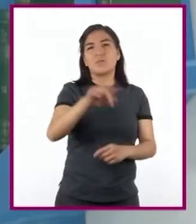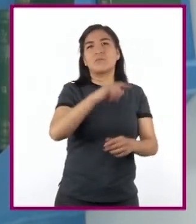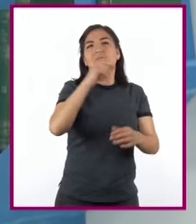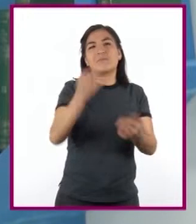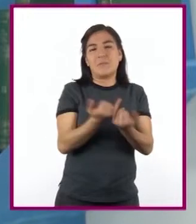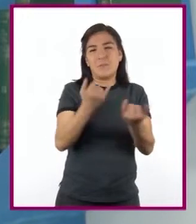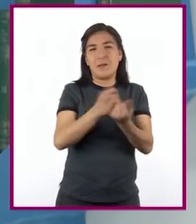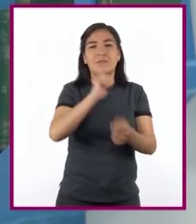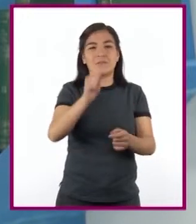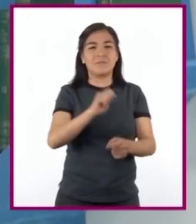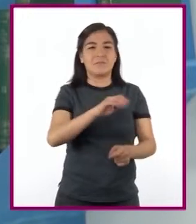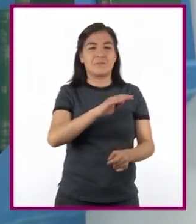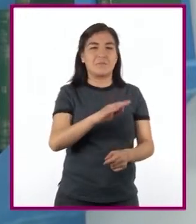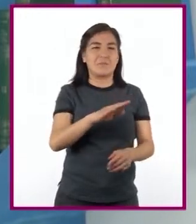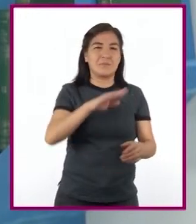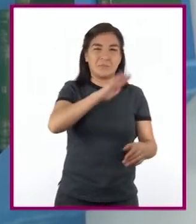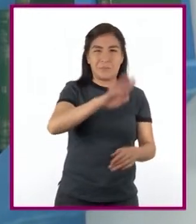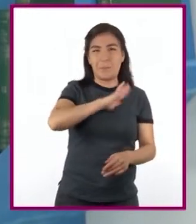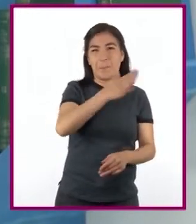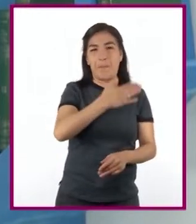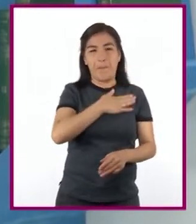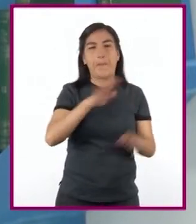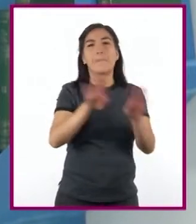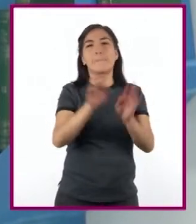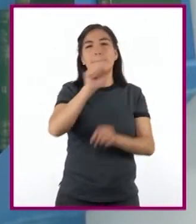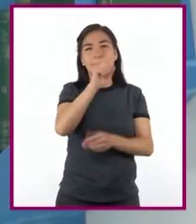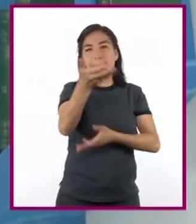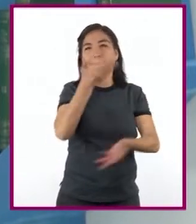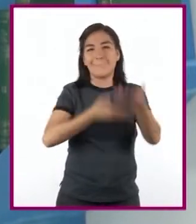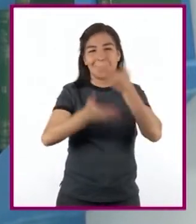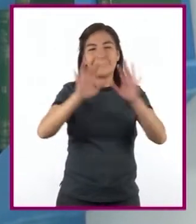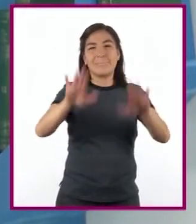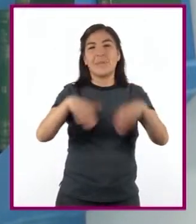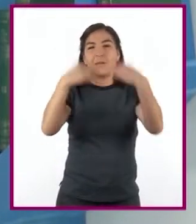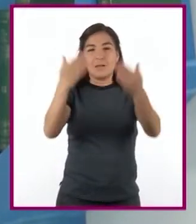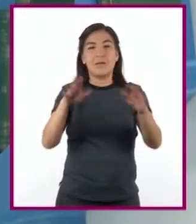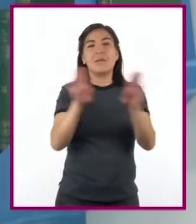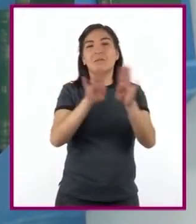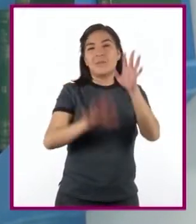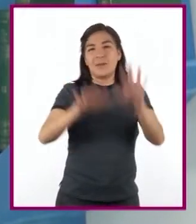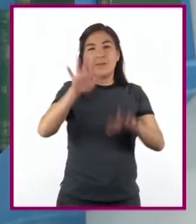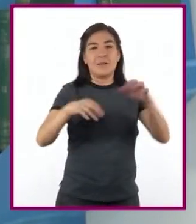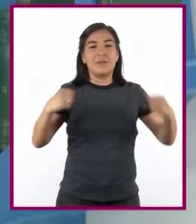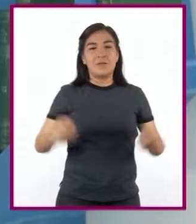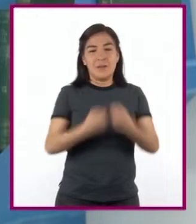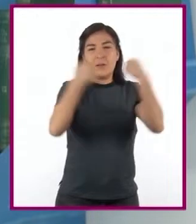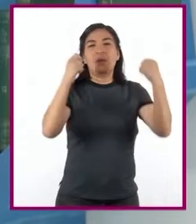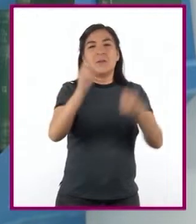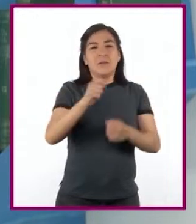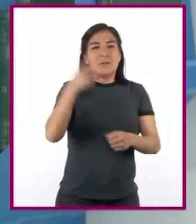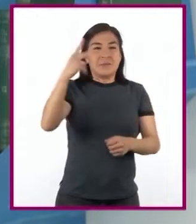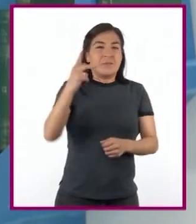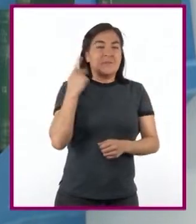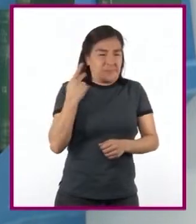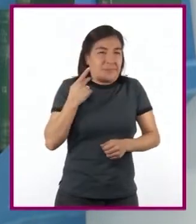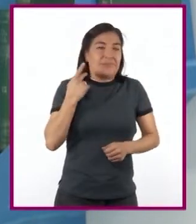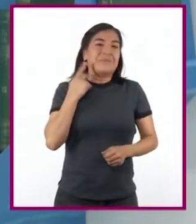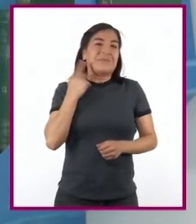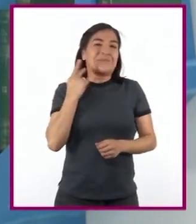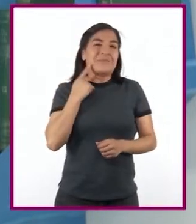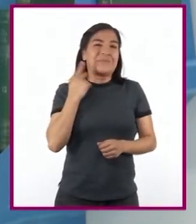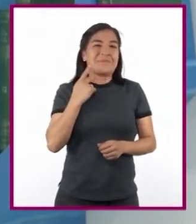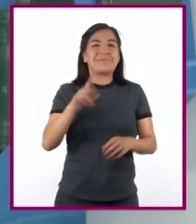veces relacionados con el comercio exterior, que en alguna parte chocaban con la política imperial.